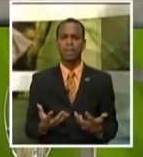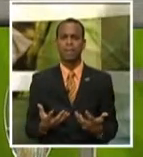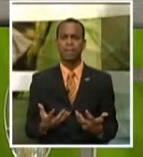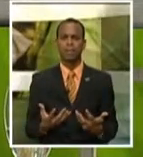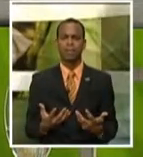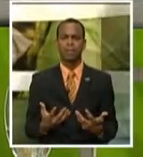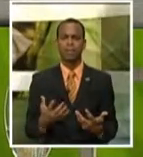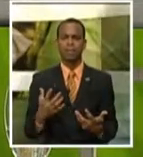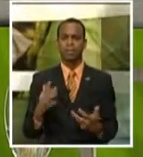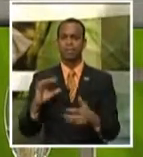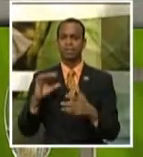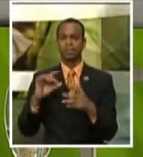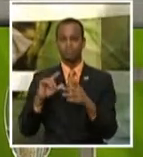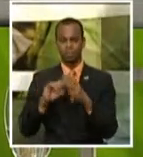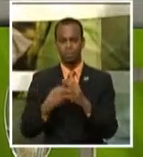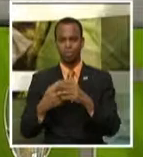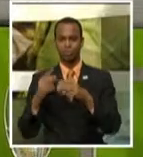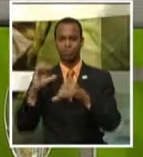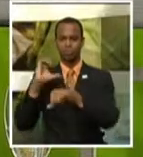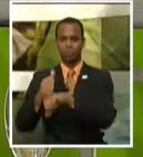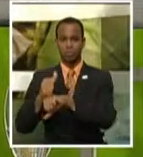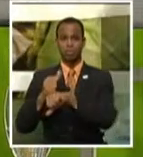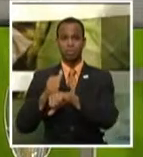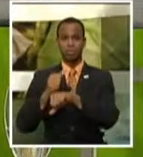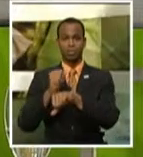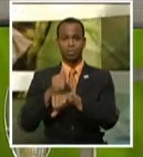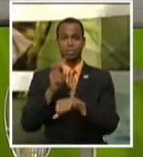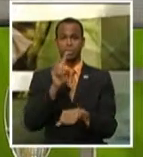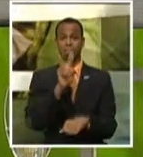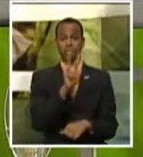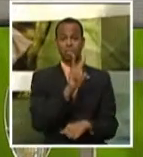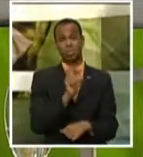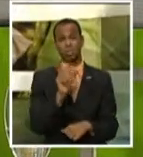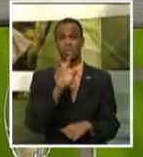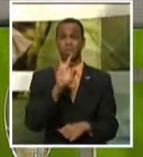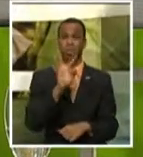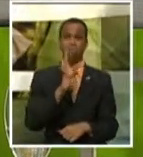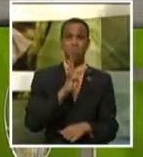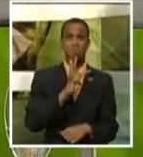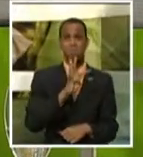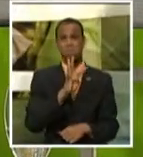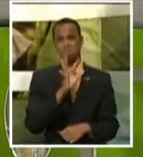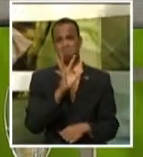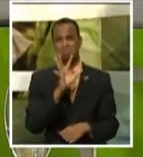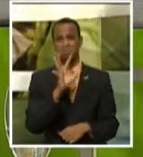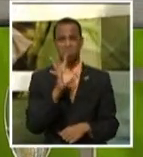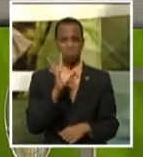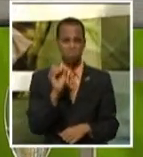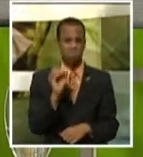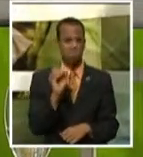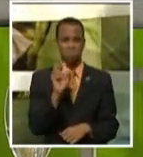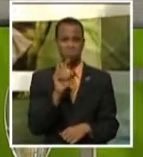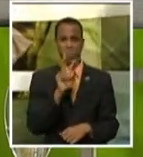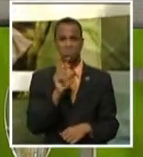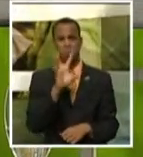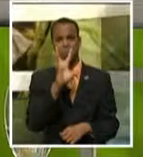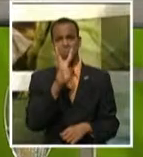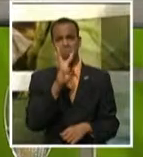las inauguraciones de 240 y tantas estancias